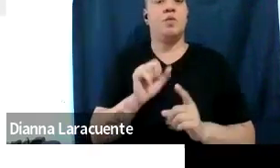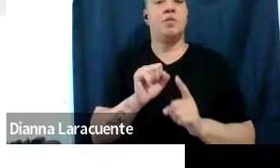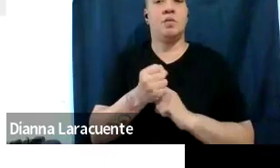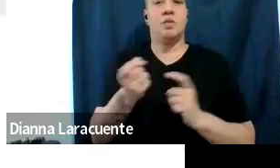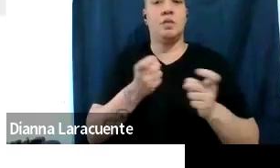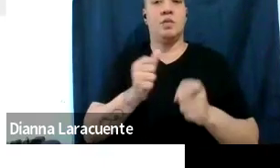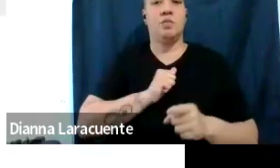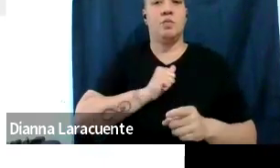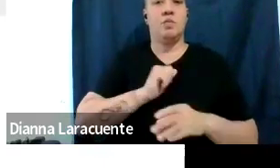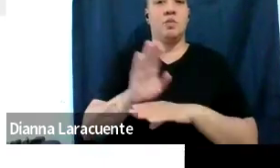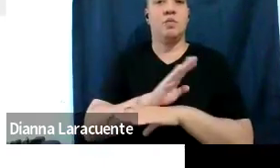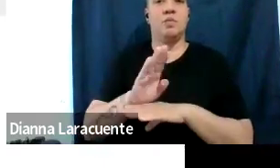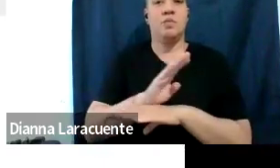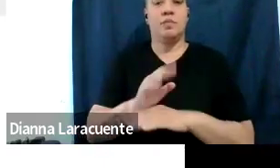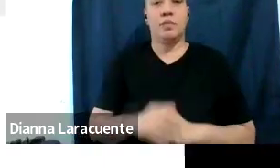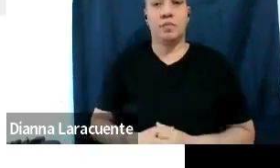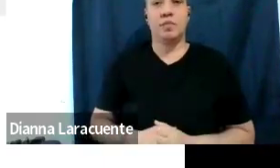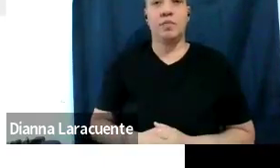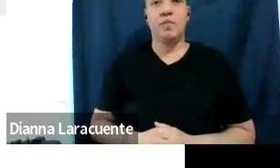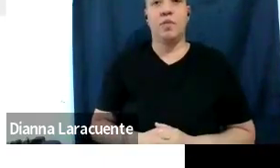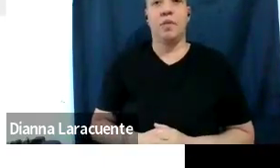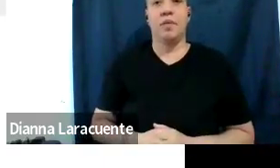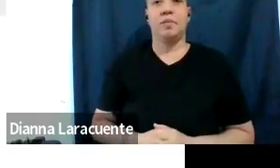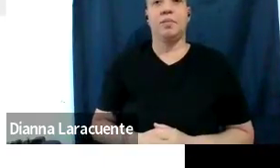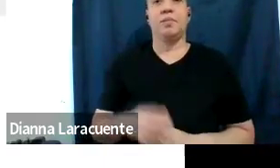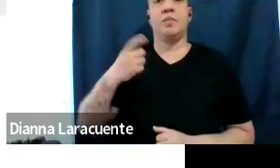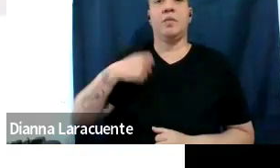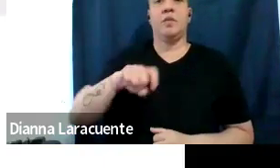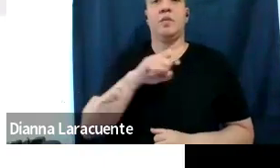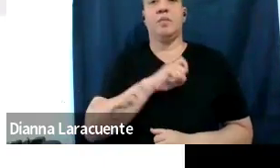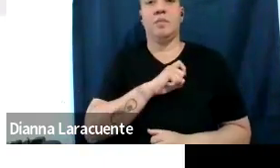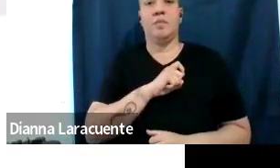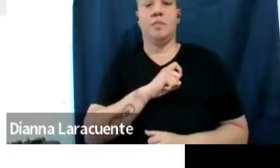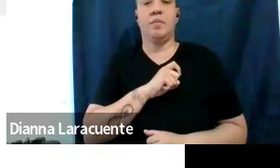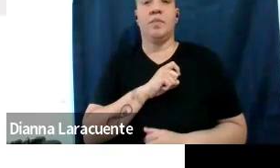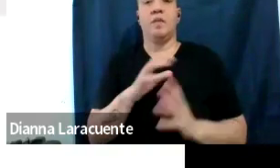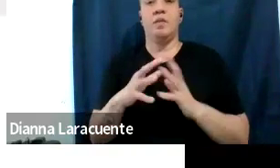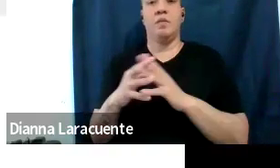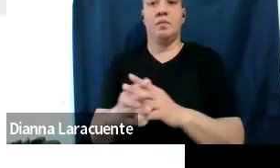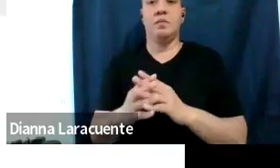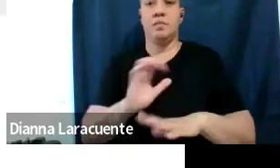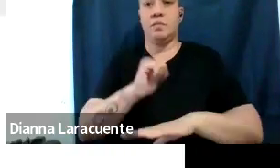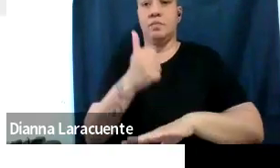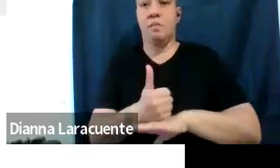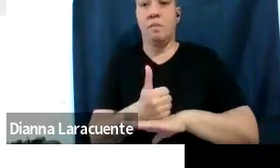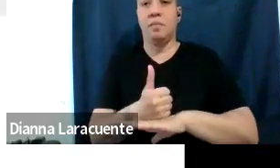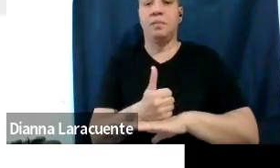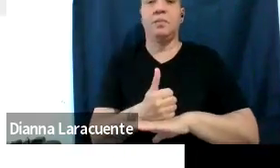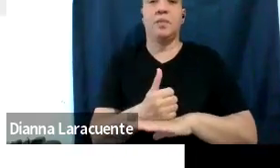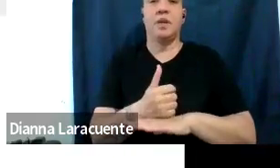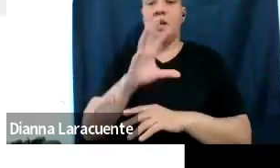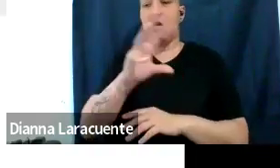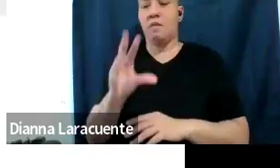nuestros negocios. El argumento que empleó España en las colonias de América, que empleó Inglaterra en las colonias de África,